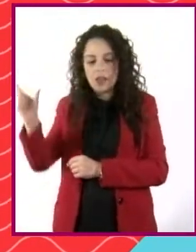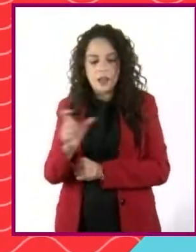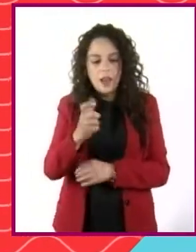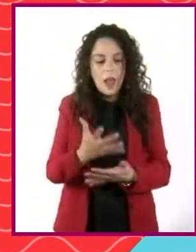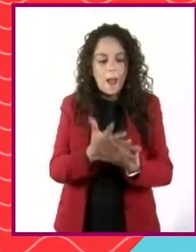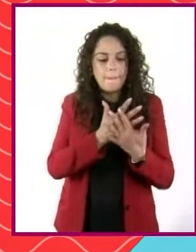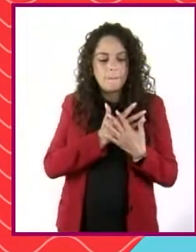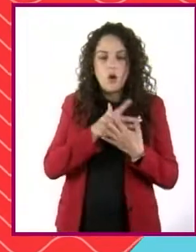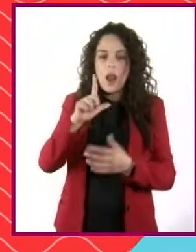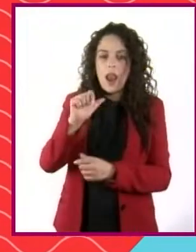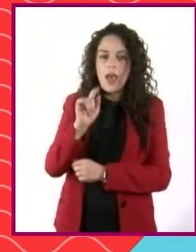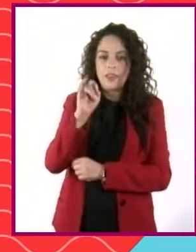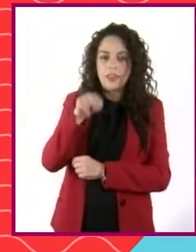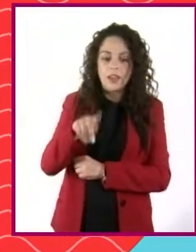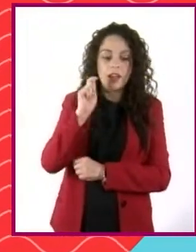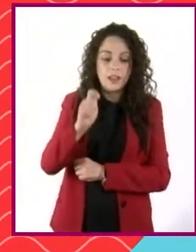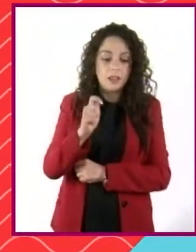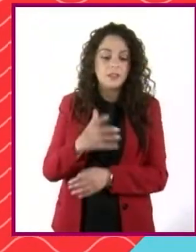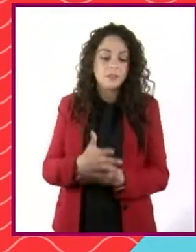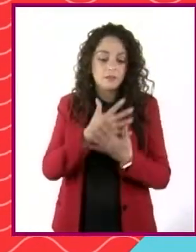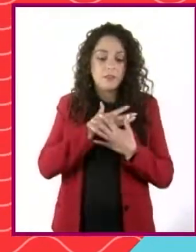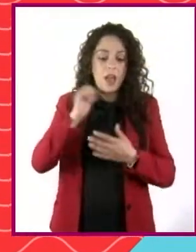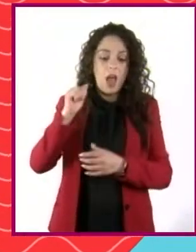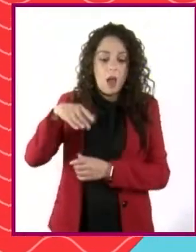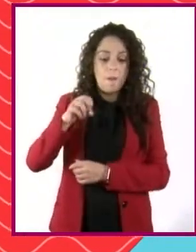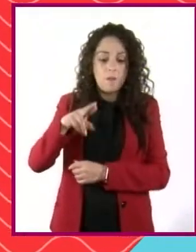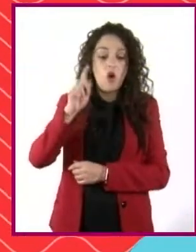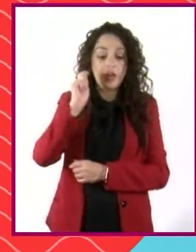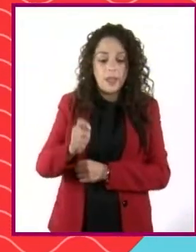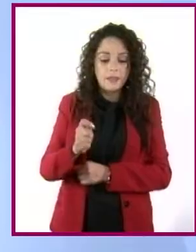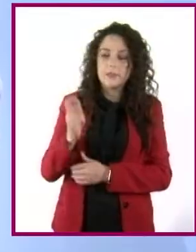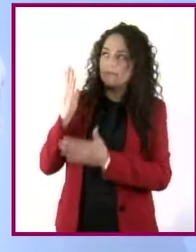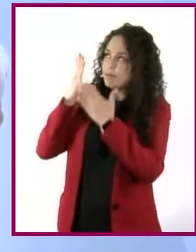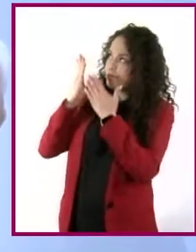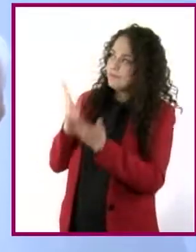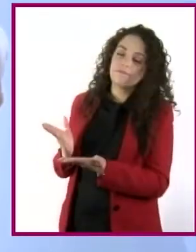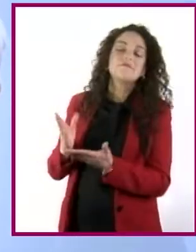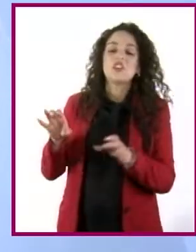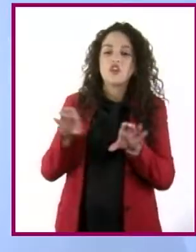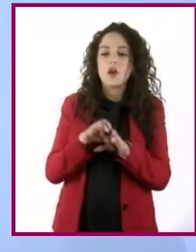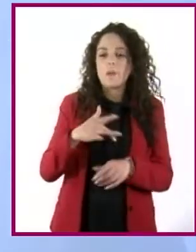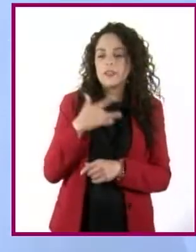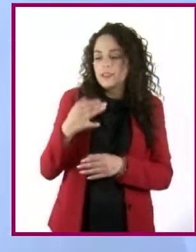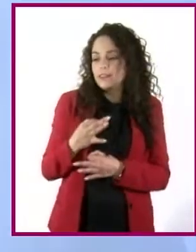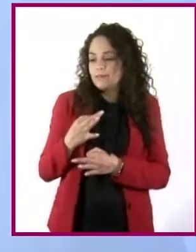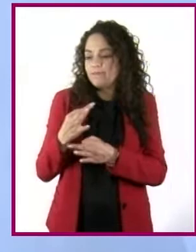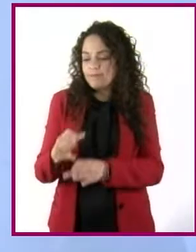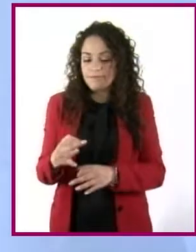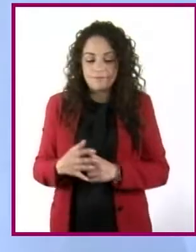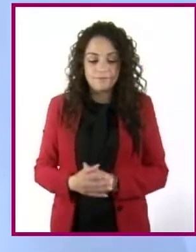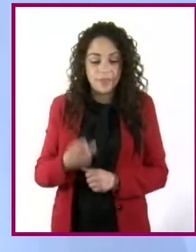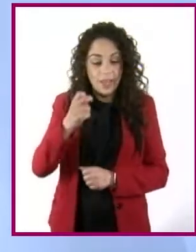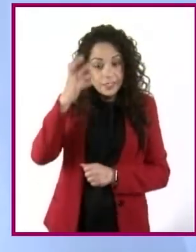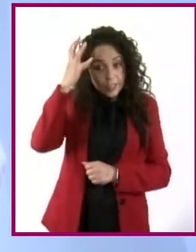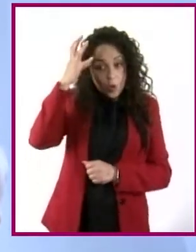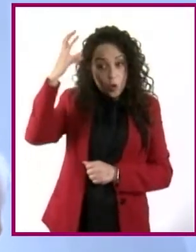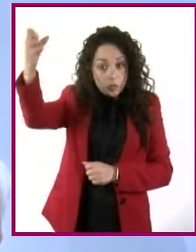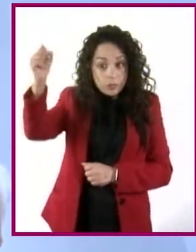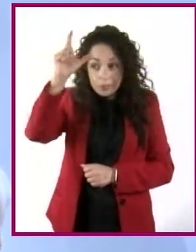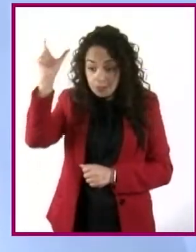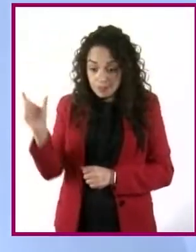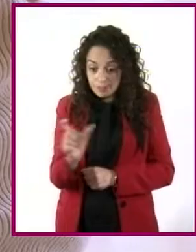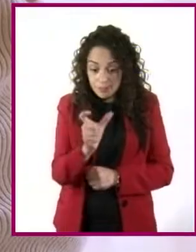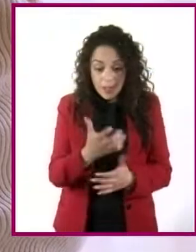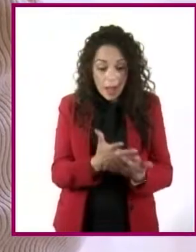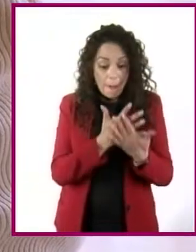latina amor, que significa afecto o inclinación. Se trata de un concepto que ha evolucionado a través